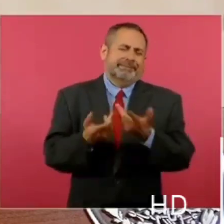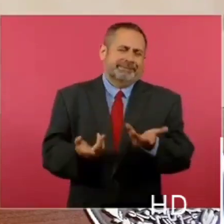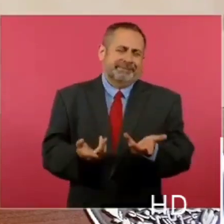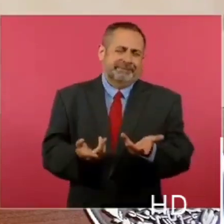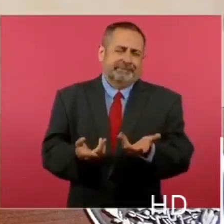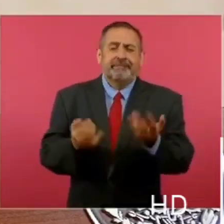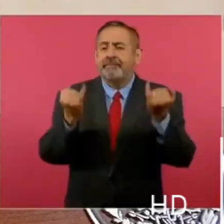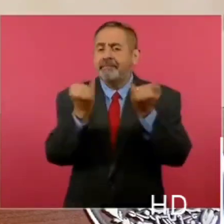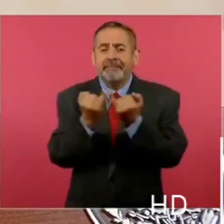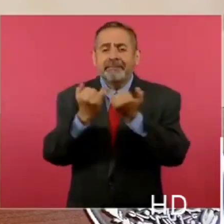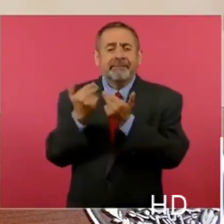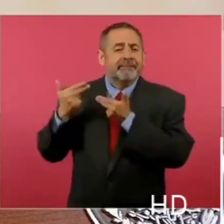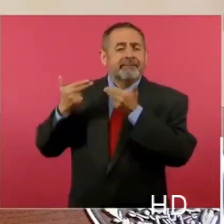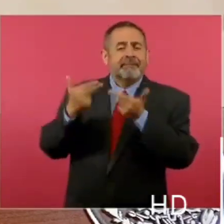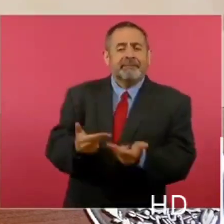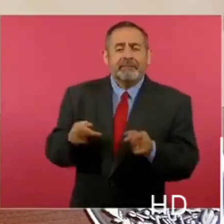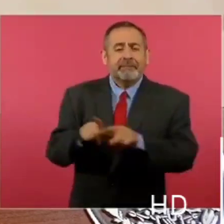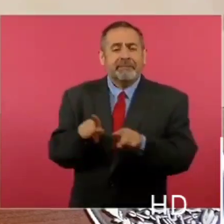Nada más ellos.